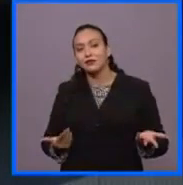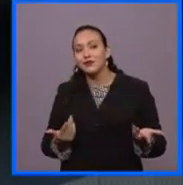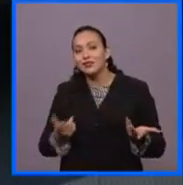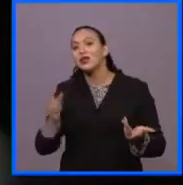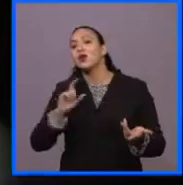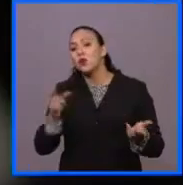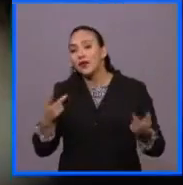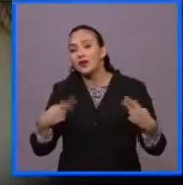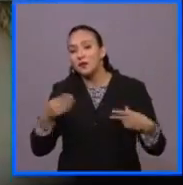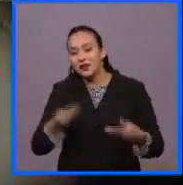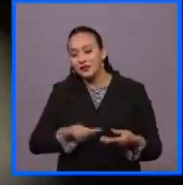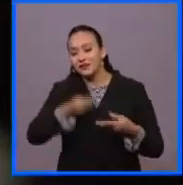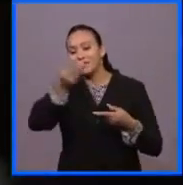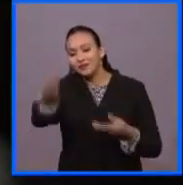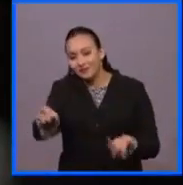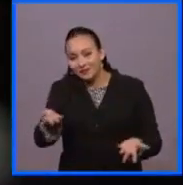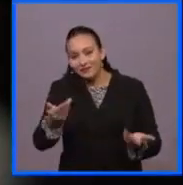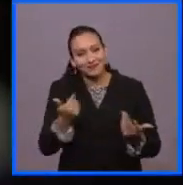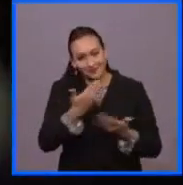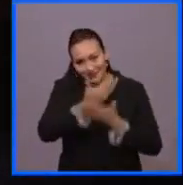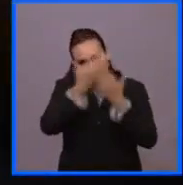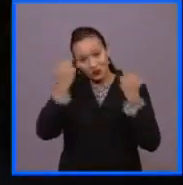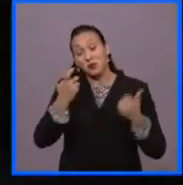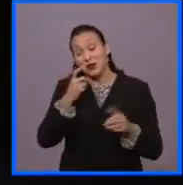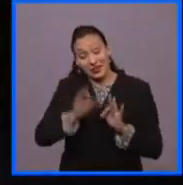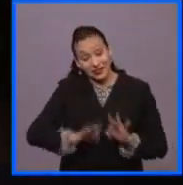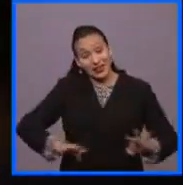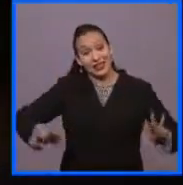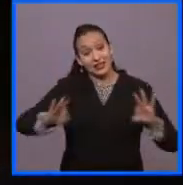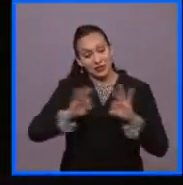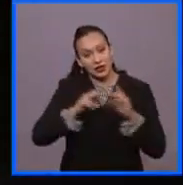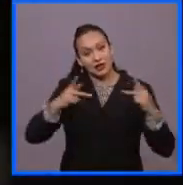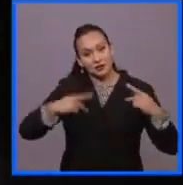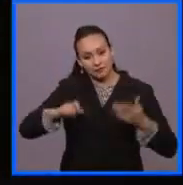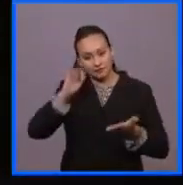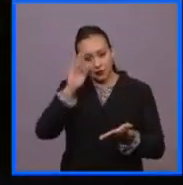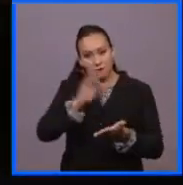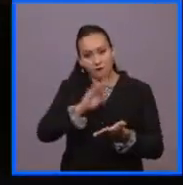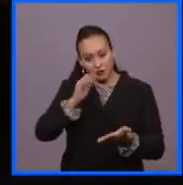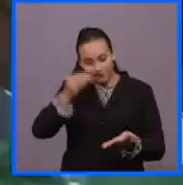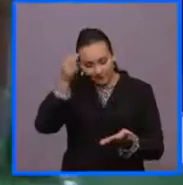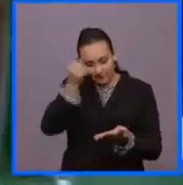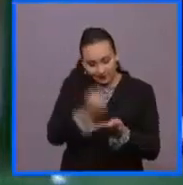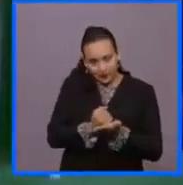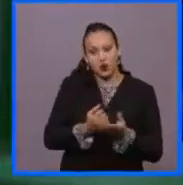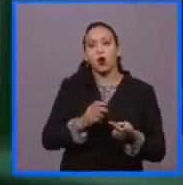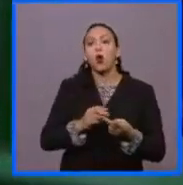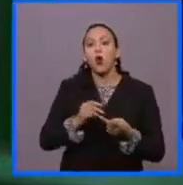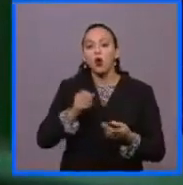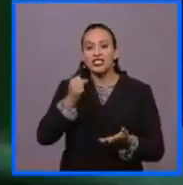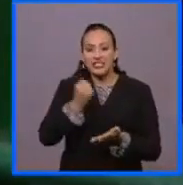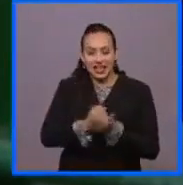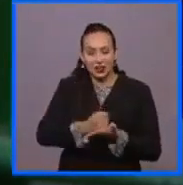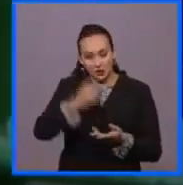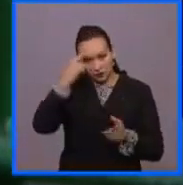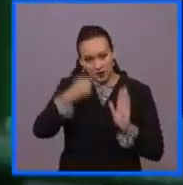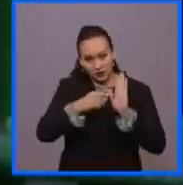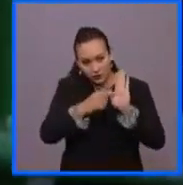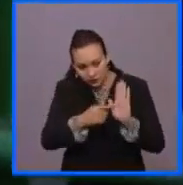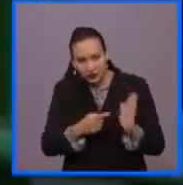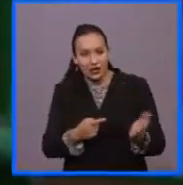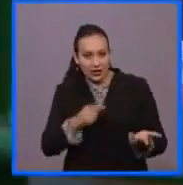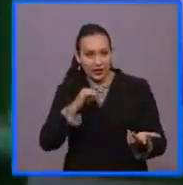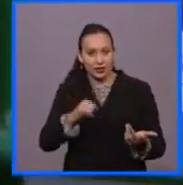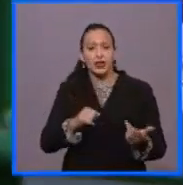de depósito ante la oficina postal, por lo que debe concluir que no existe prueba indubitable que demuestre una